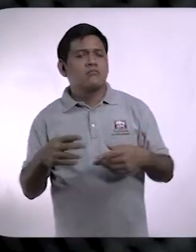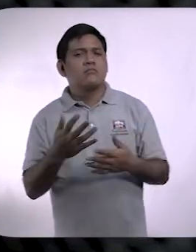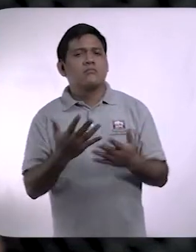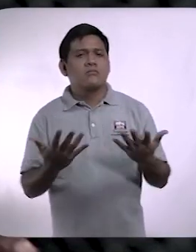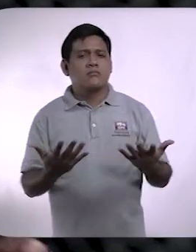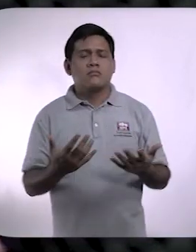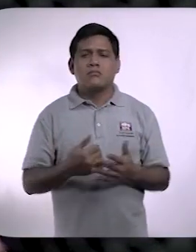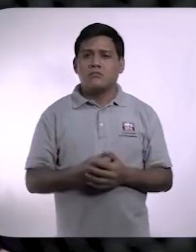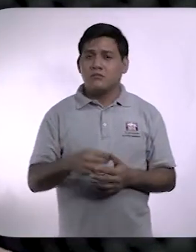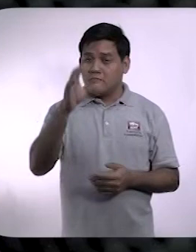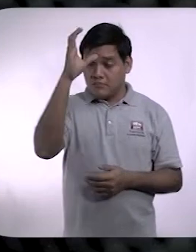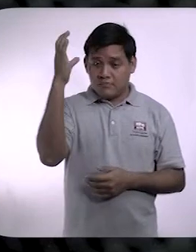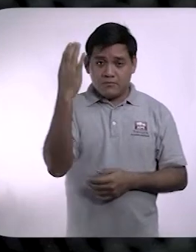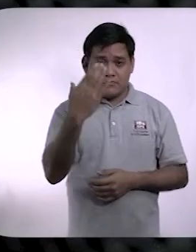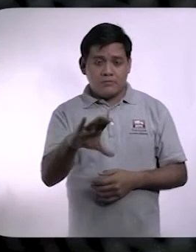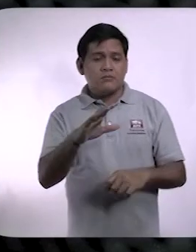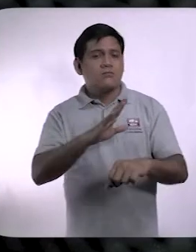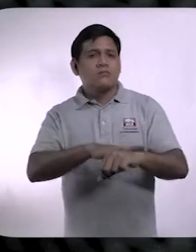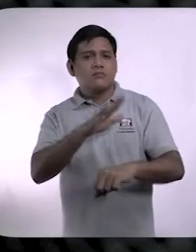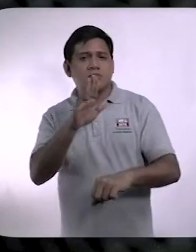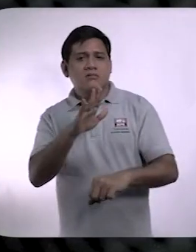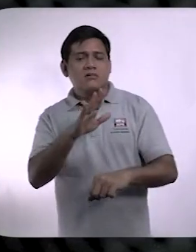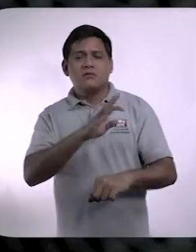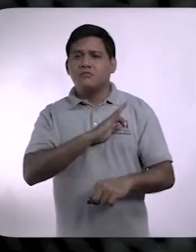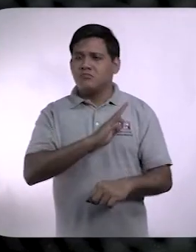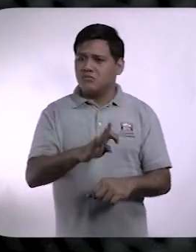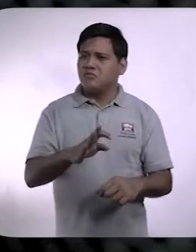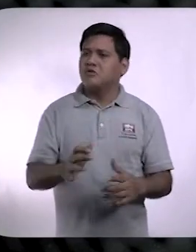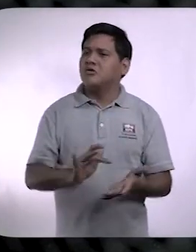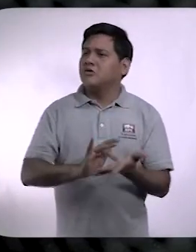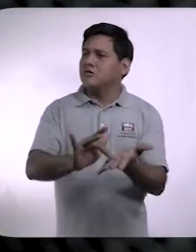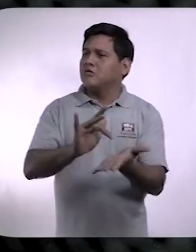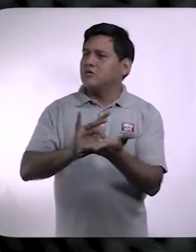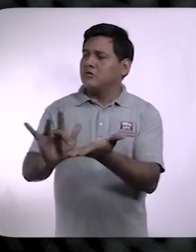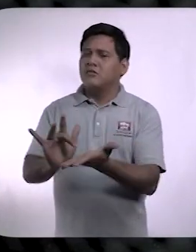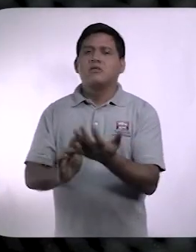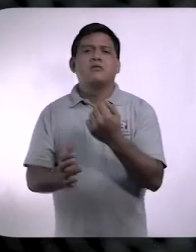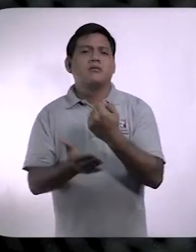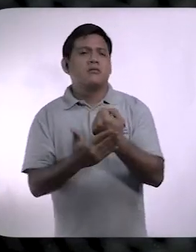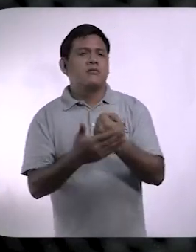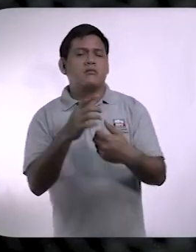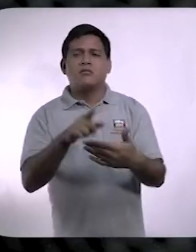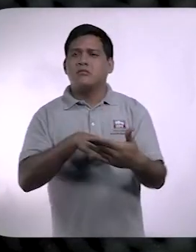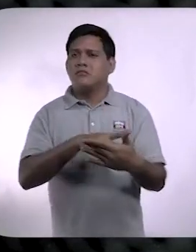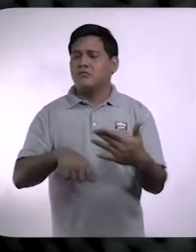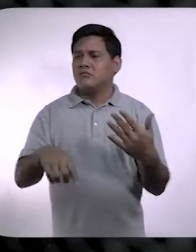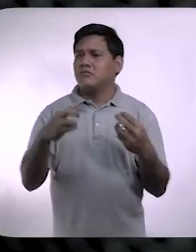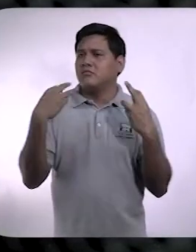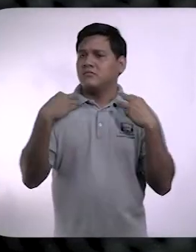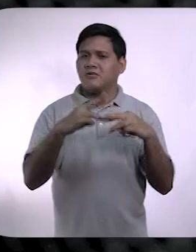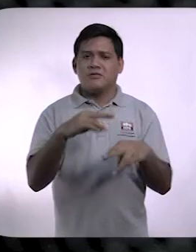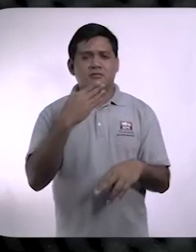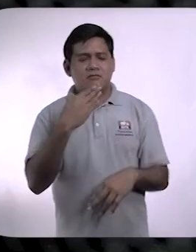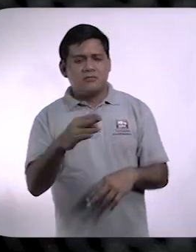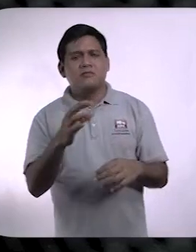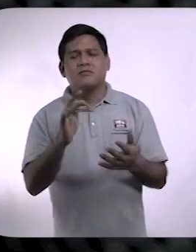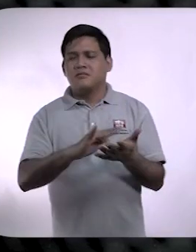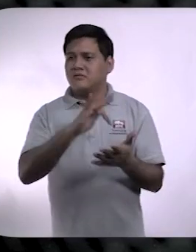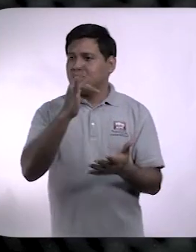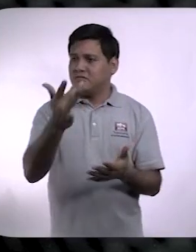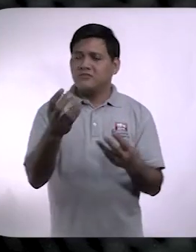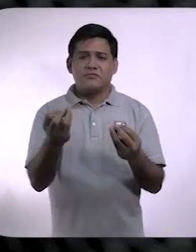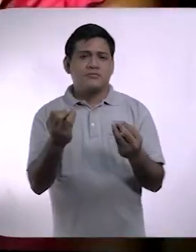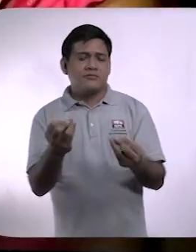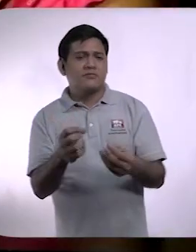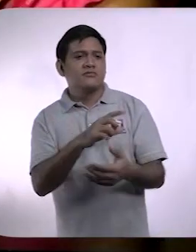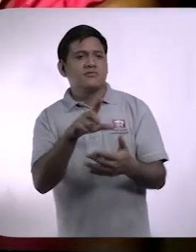que se capacitaron para poder apoyarnos en este proceso electoral, maestro. Y bueno, yo le agradezco mucho el